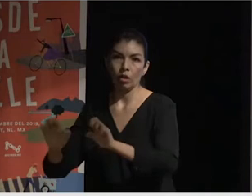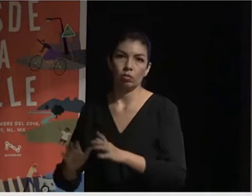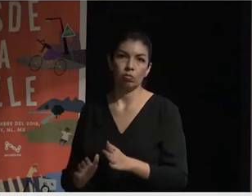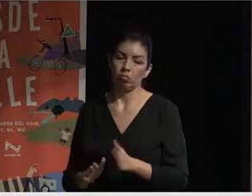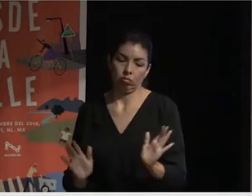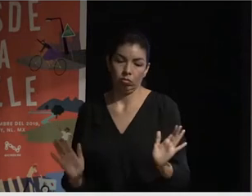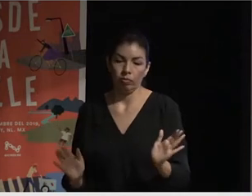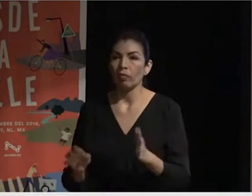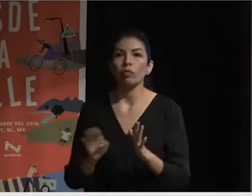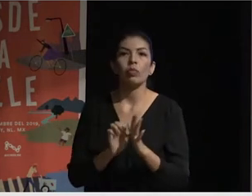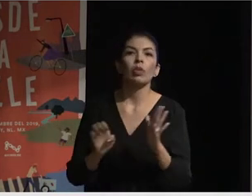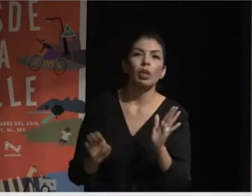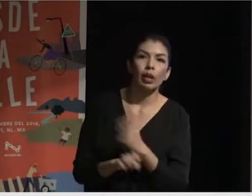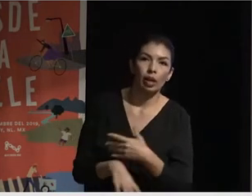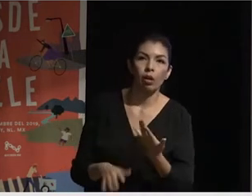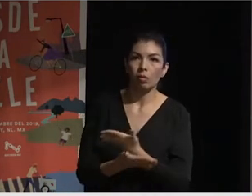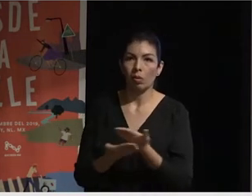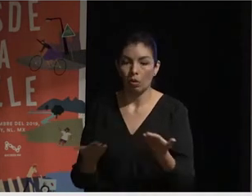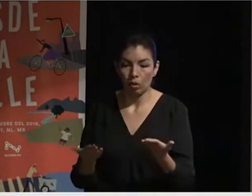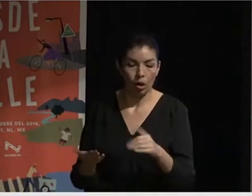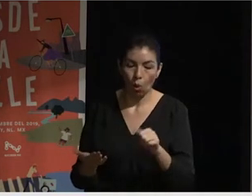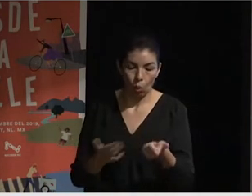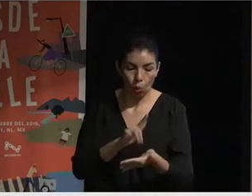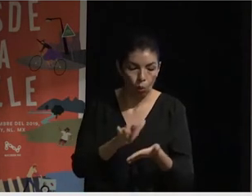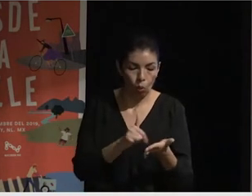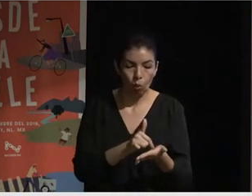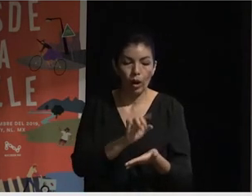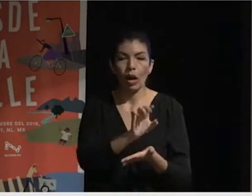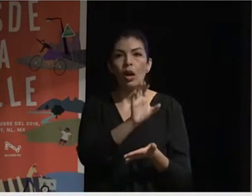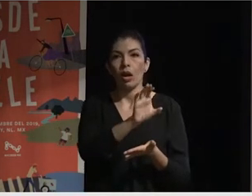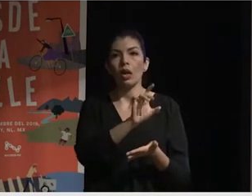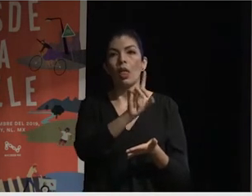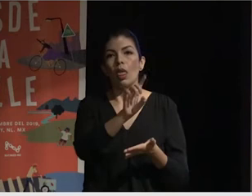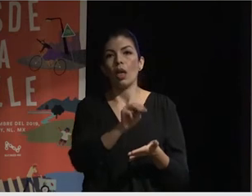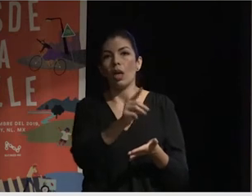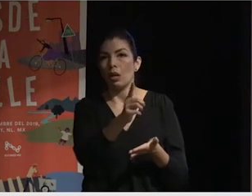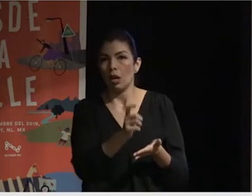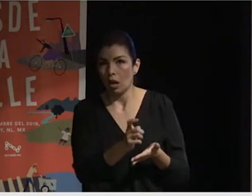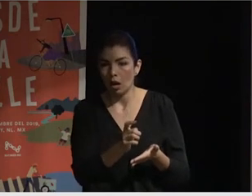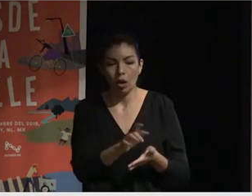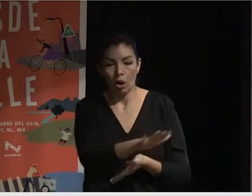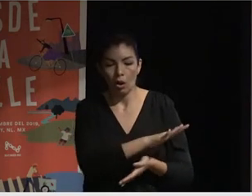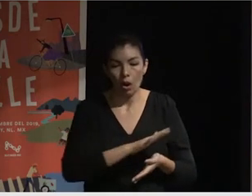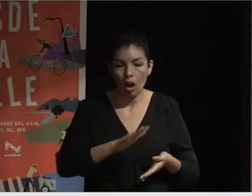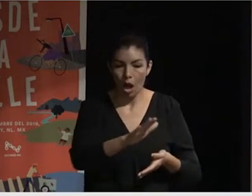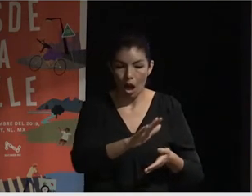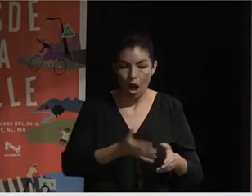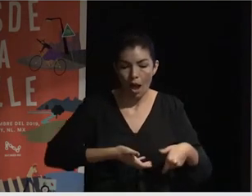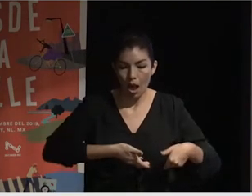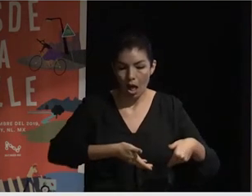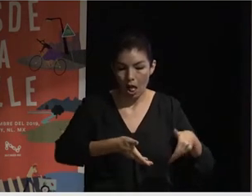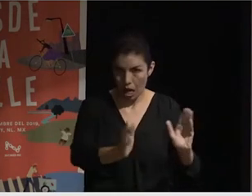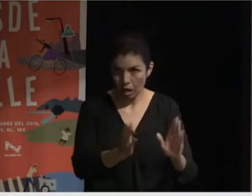venía acompañado de lo mismo, ¿no? Ya va a haber una distribución equitativa del espacio justa con los parquímetros, vamos a también a deshacernos de